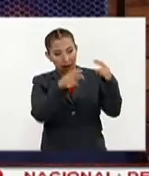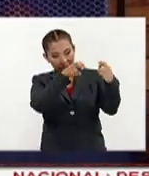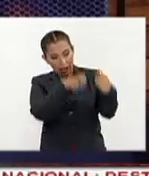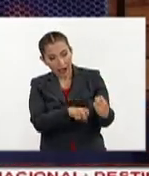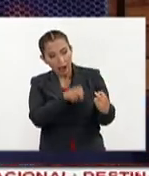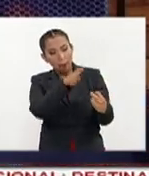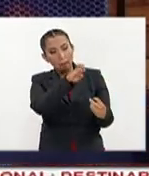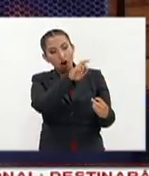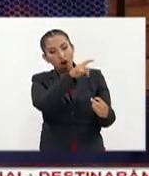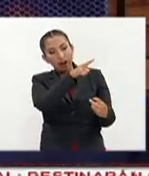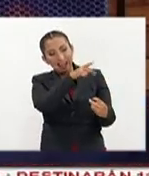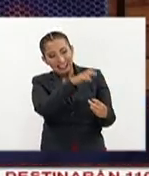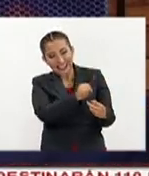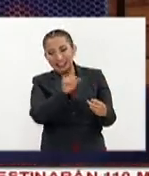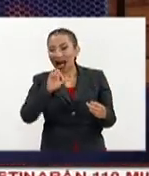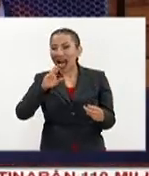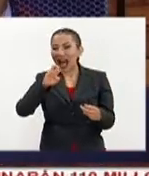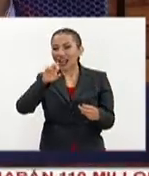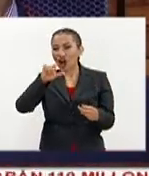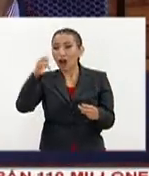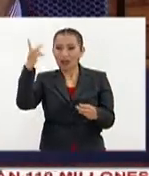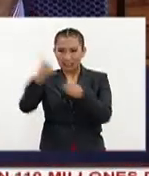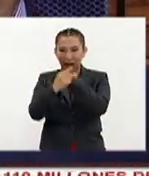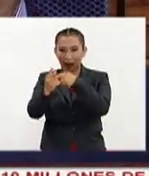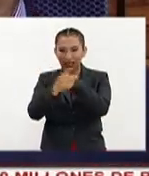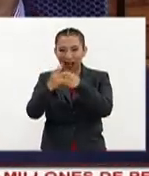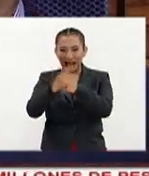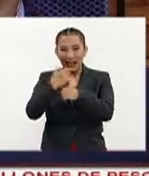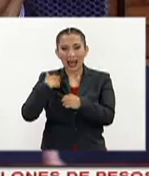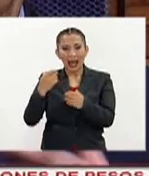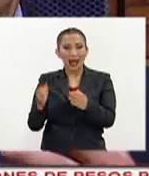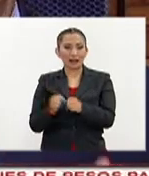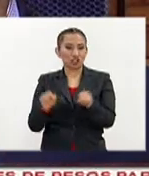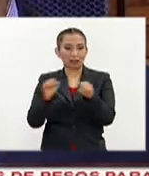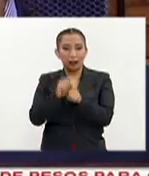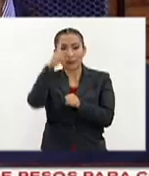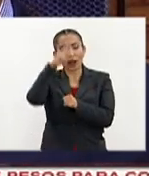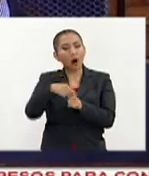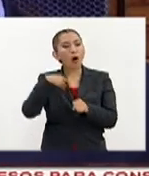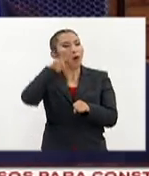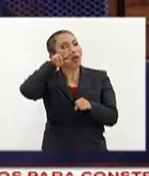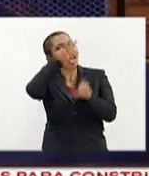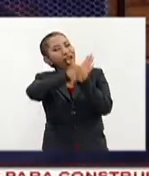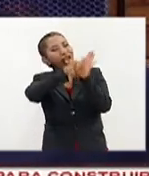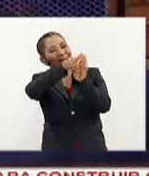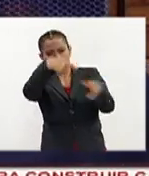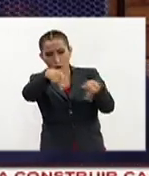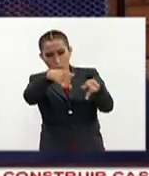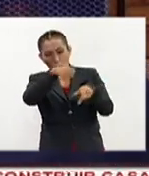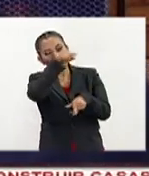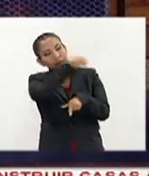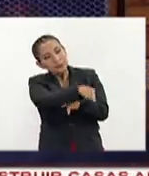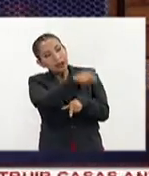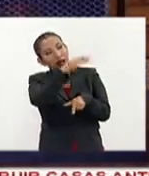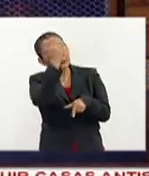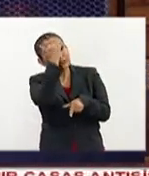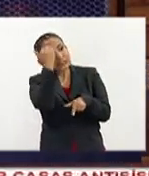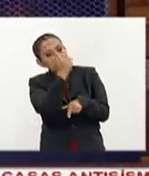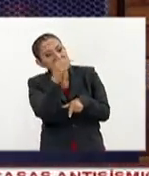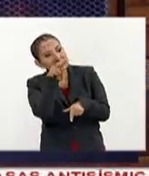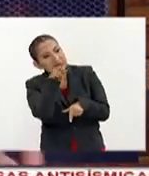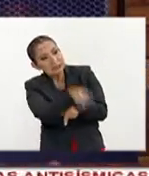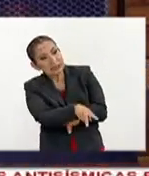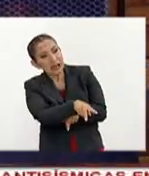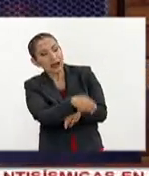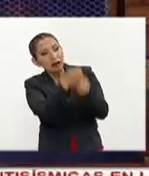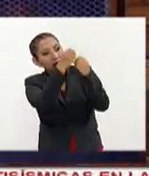entre Borges y Arreola, una televisora comercial mexicana grabó un partido de fútbol. Esa tragedia,